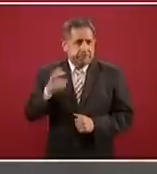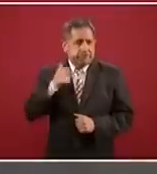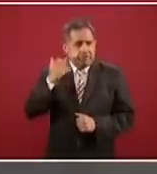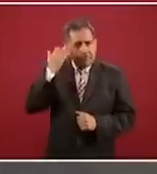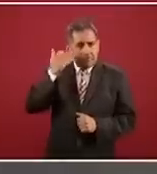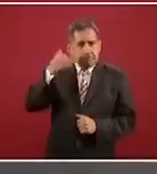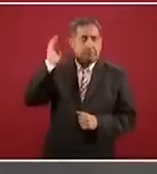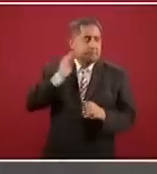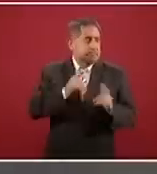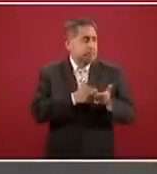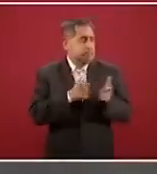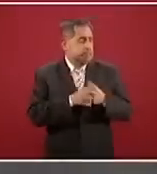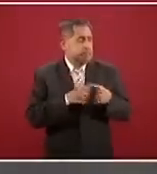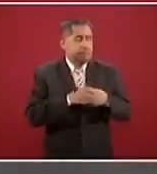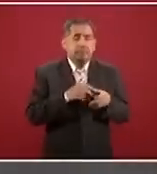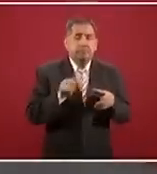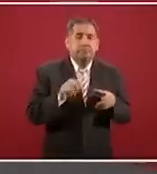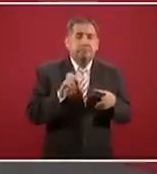periodo neoliberal,